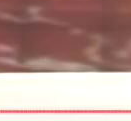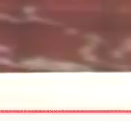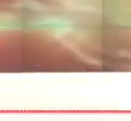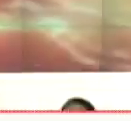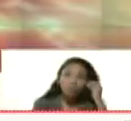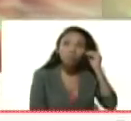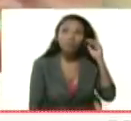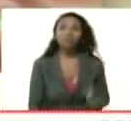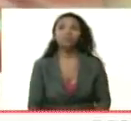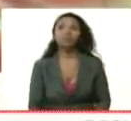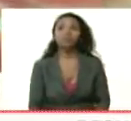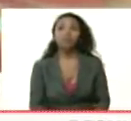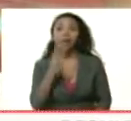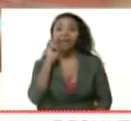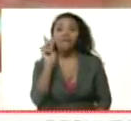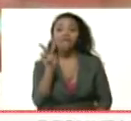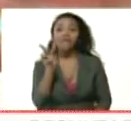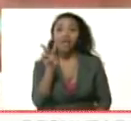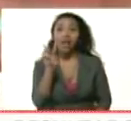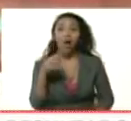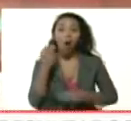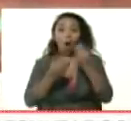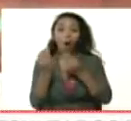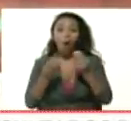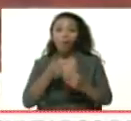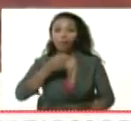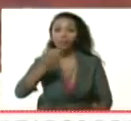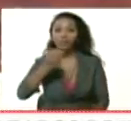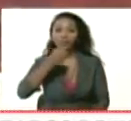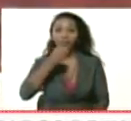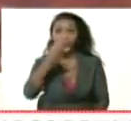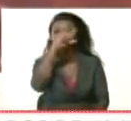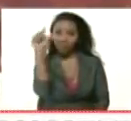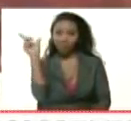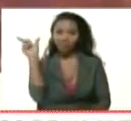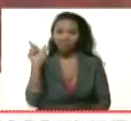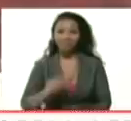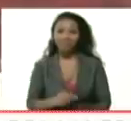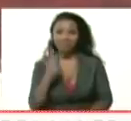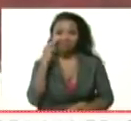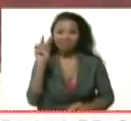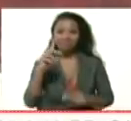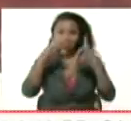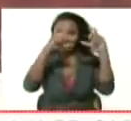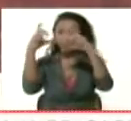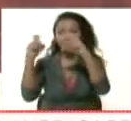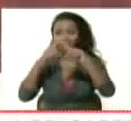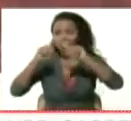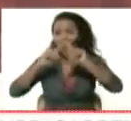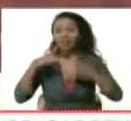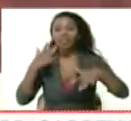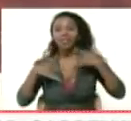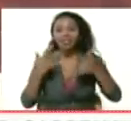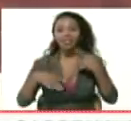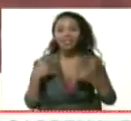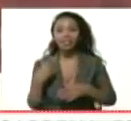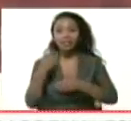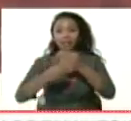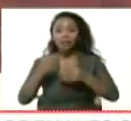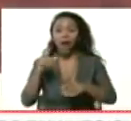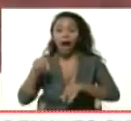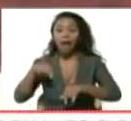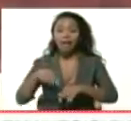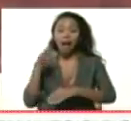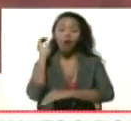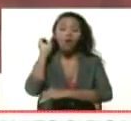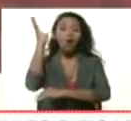Y luego de ver detalles de la acostumbrada rueda de prensa del Partido Socialista Unido de Venezuela, veíamos imágenes de las distintas actividades que se llevaron a cabo durante el